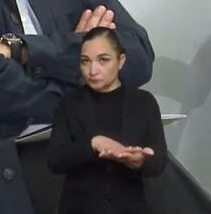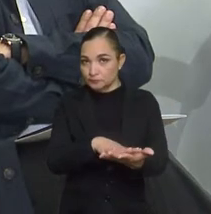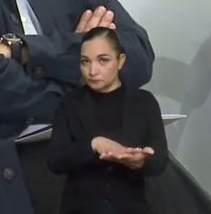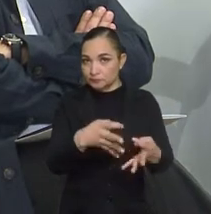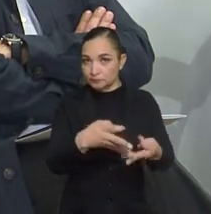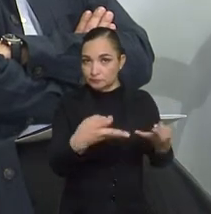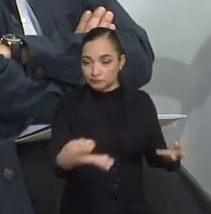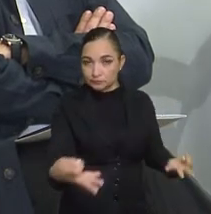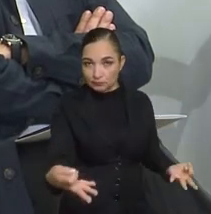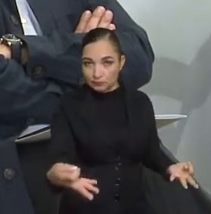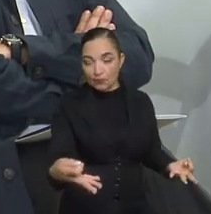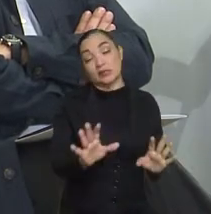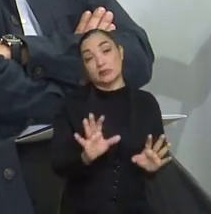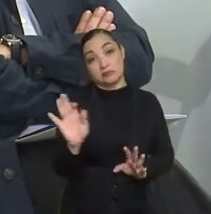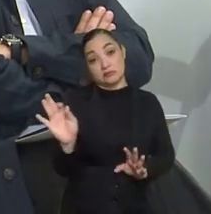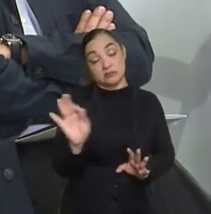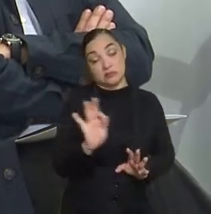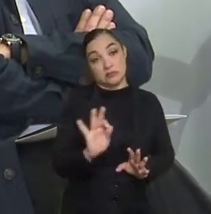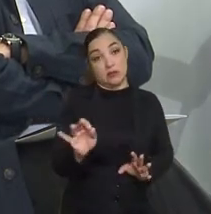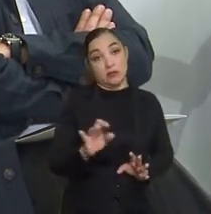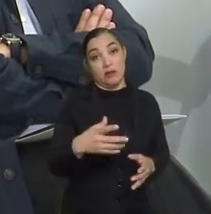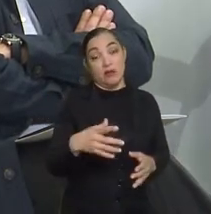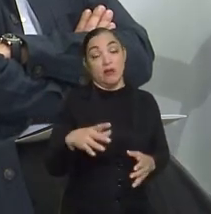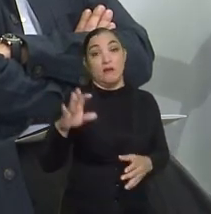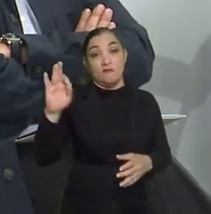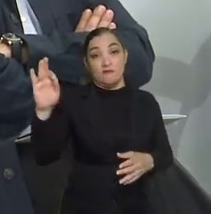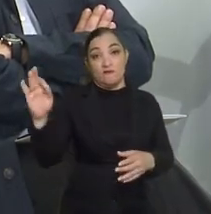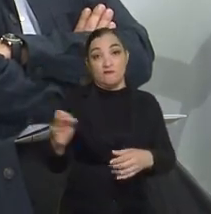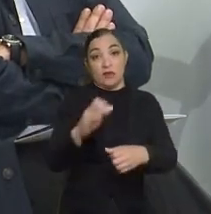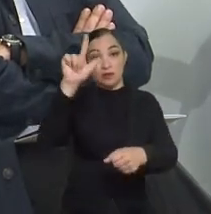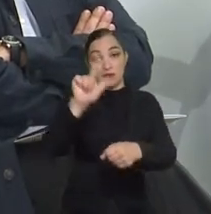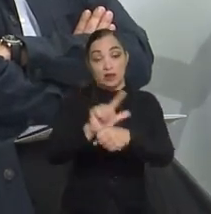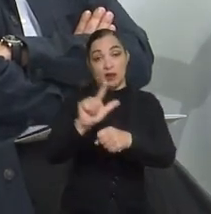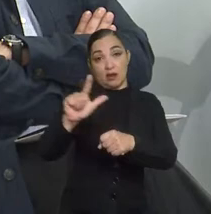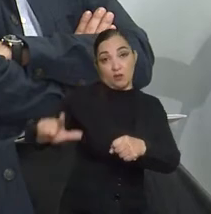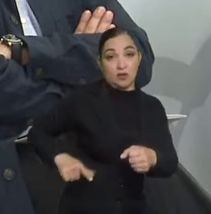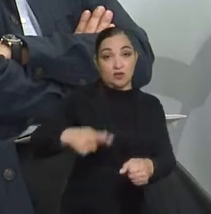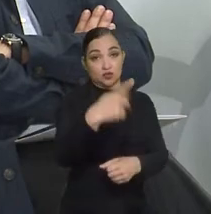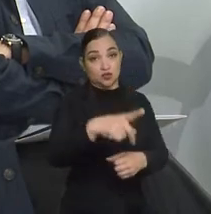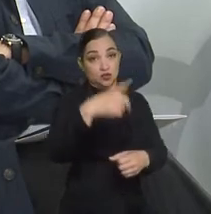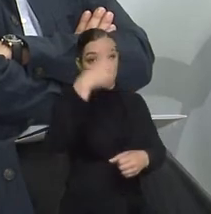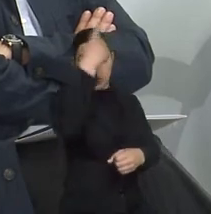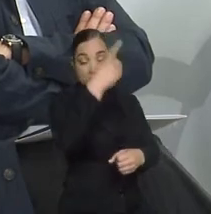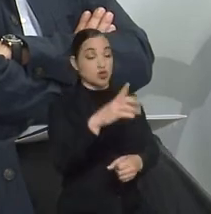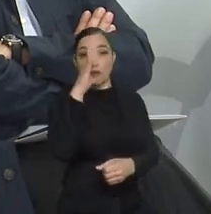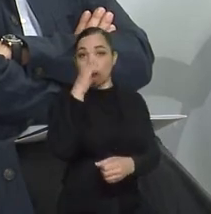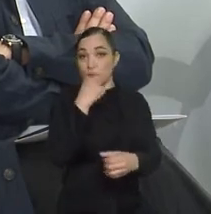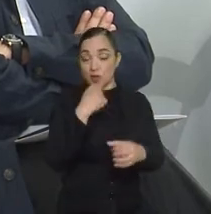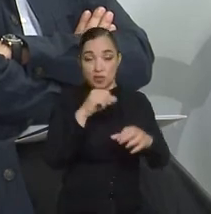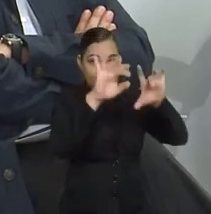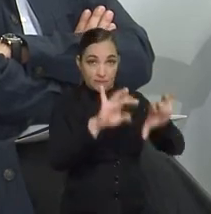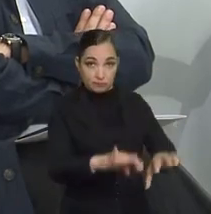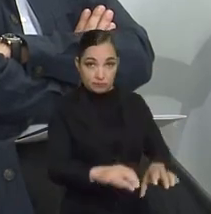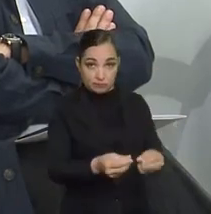si es franja federal, no pueden facturar, no pueden escriturar.